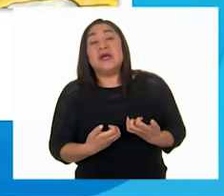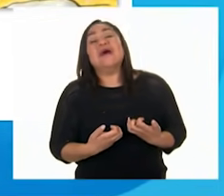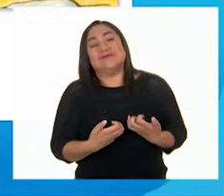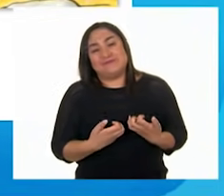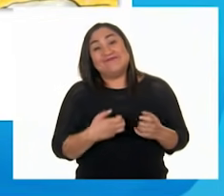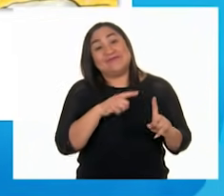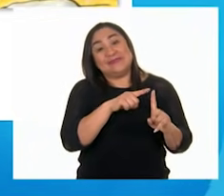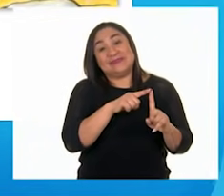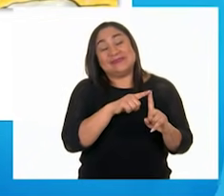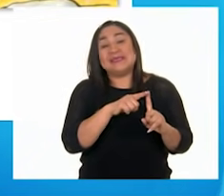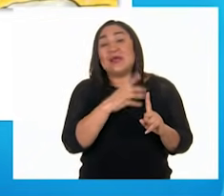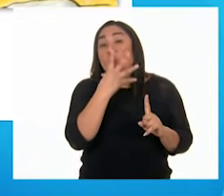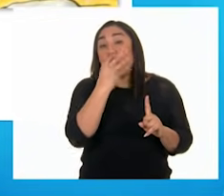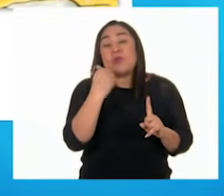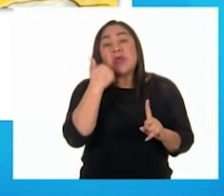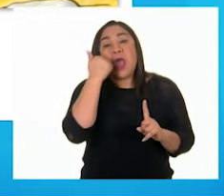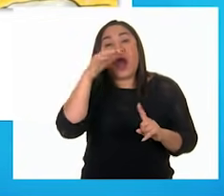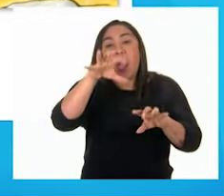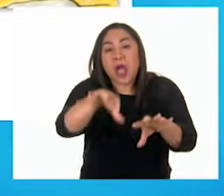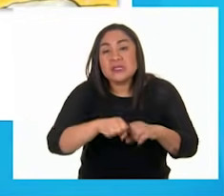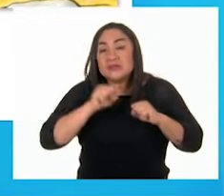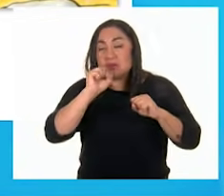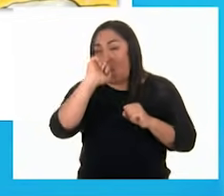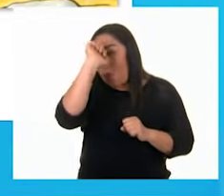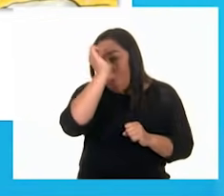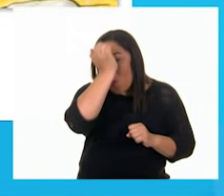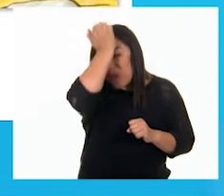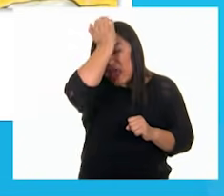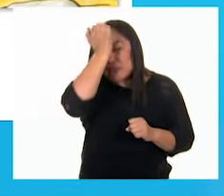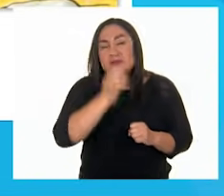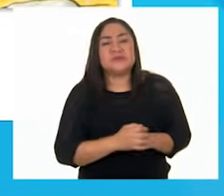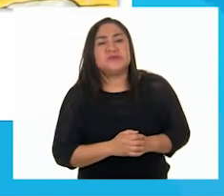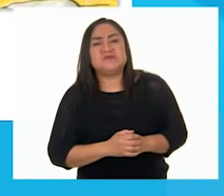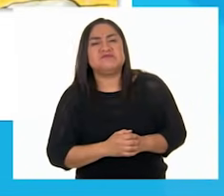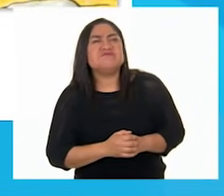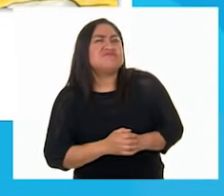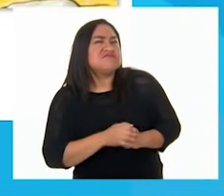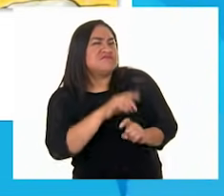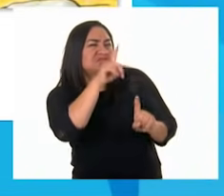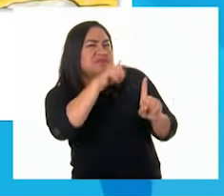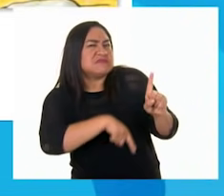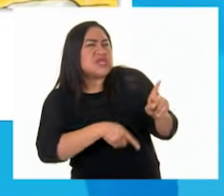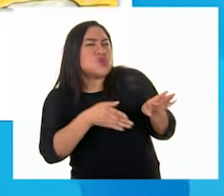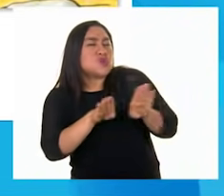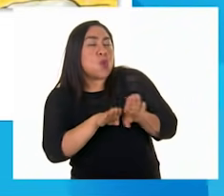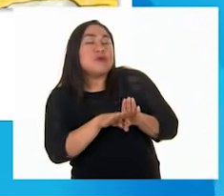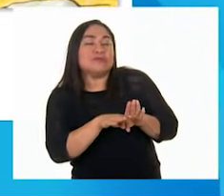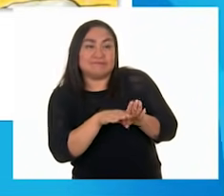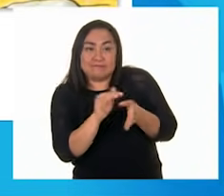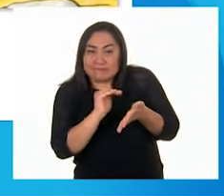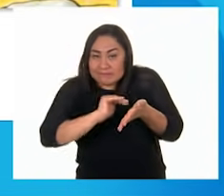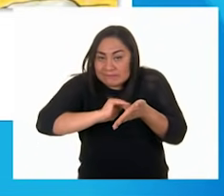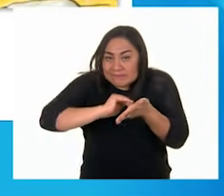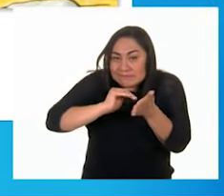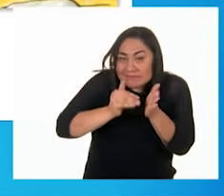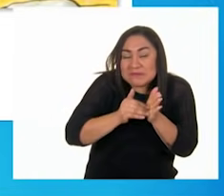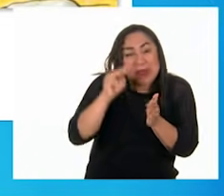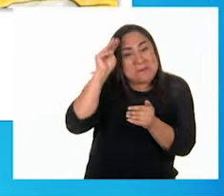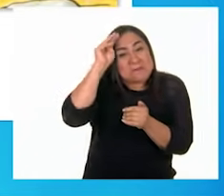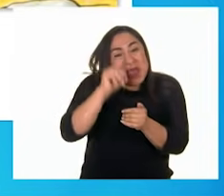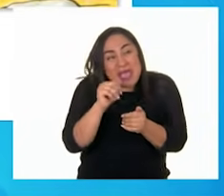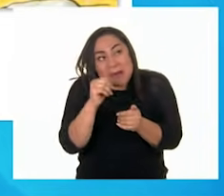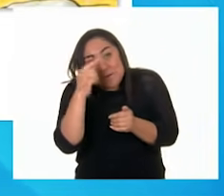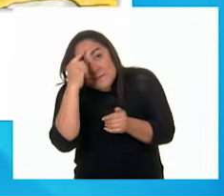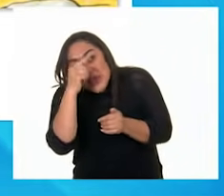quería comerse a las ovejas. ¿Cómo es este lobo? Astuto. Se esconde para sorprender al pastor y a las